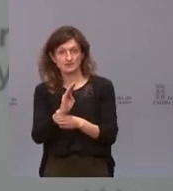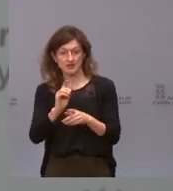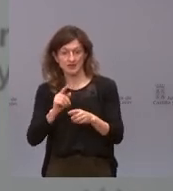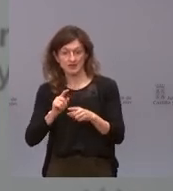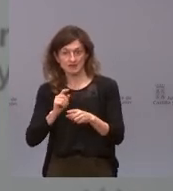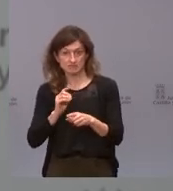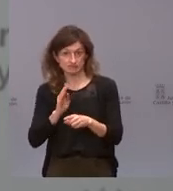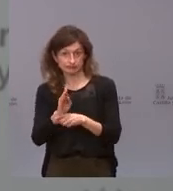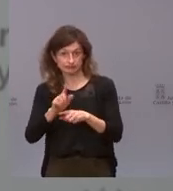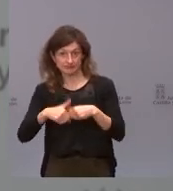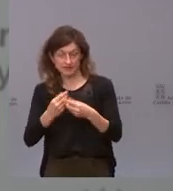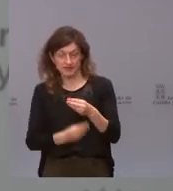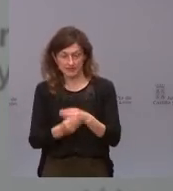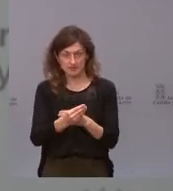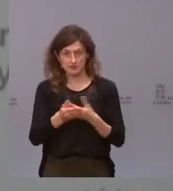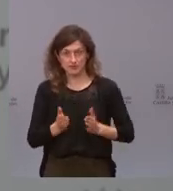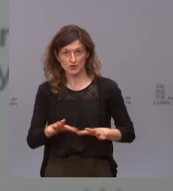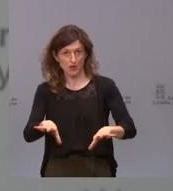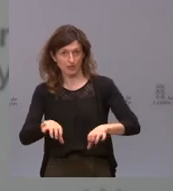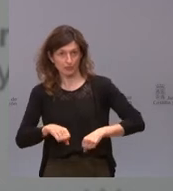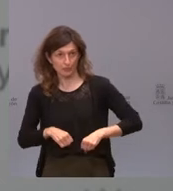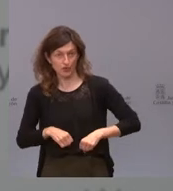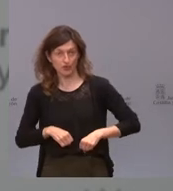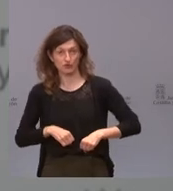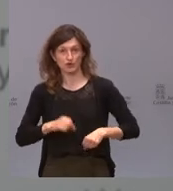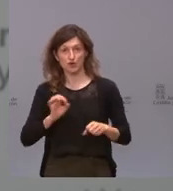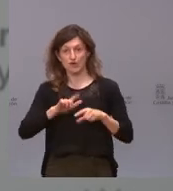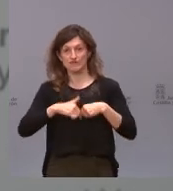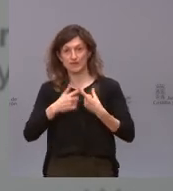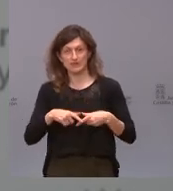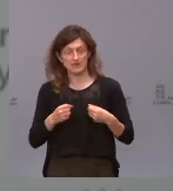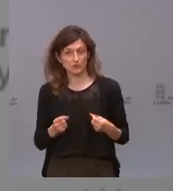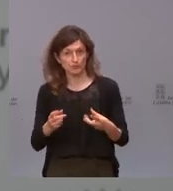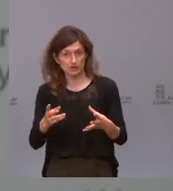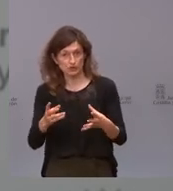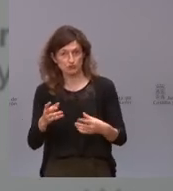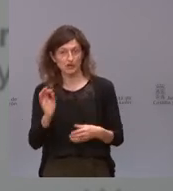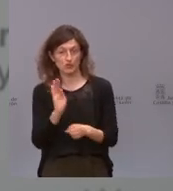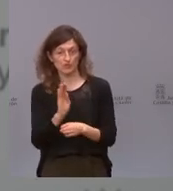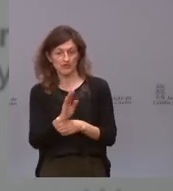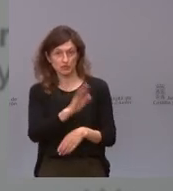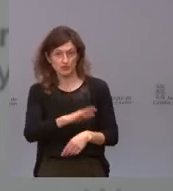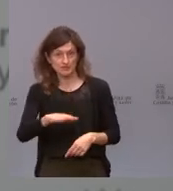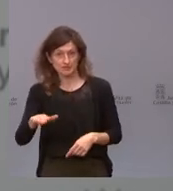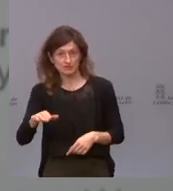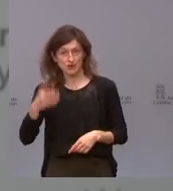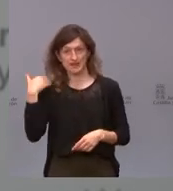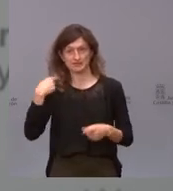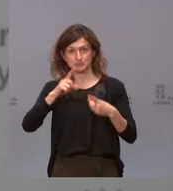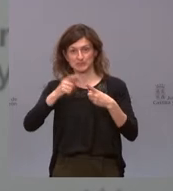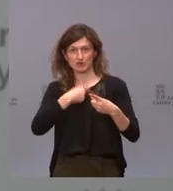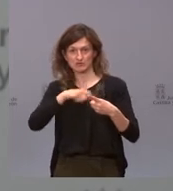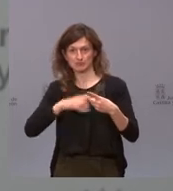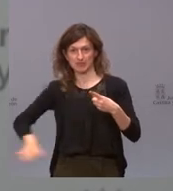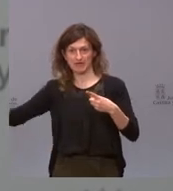por nacimiento de hijos por adopción por familias numerosas por cuidado de niños éramos los primeros de toda españa'